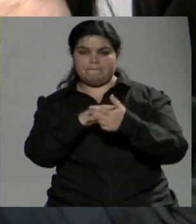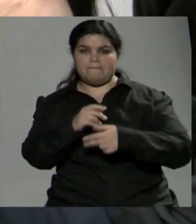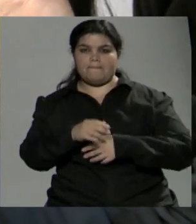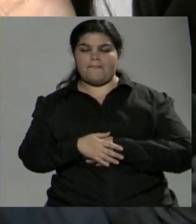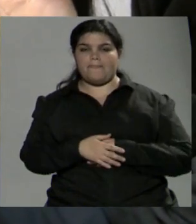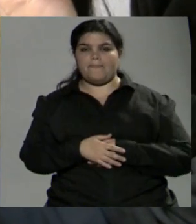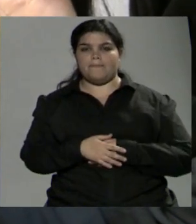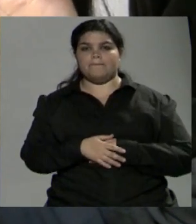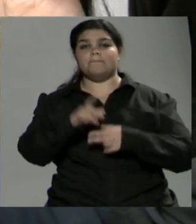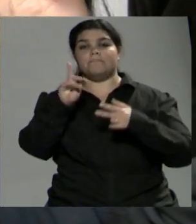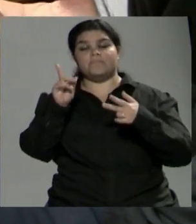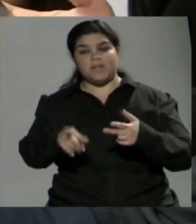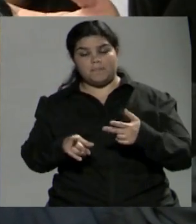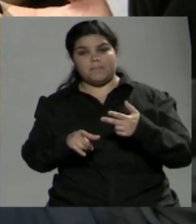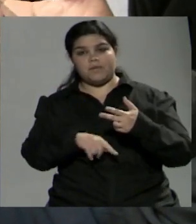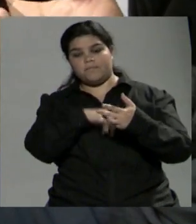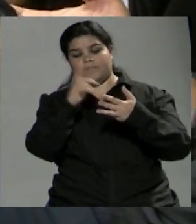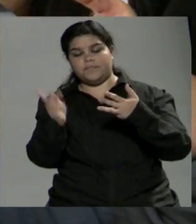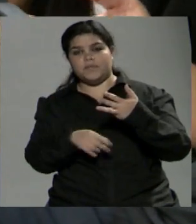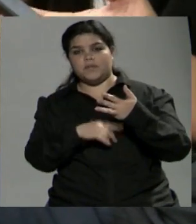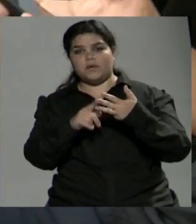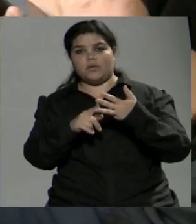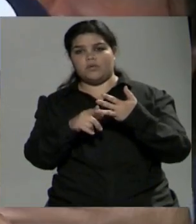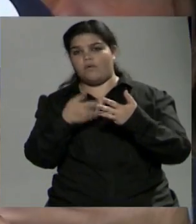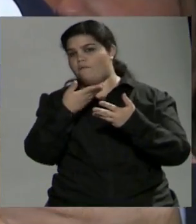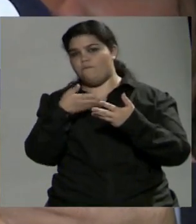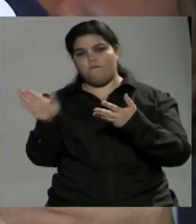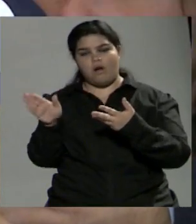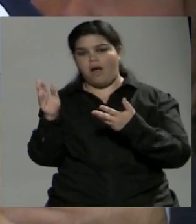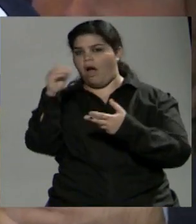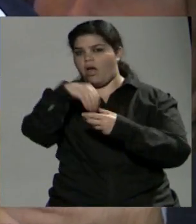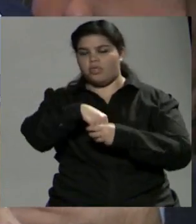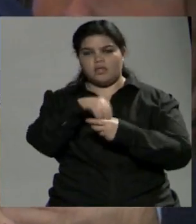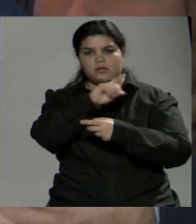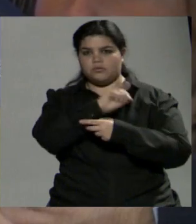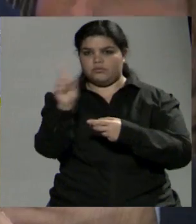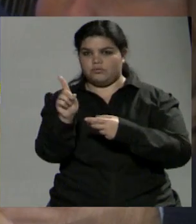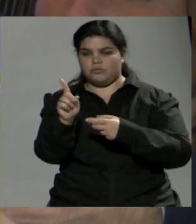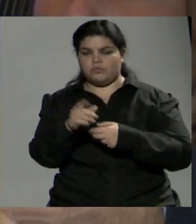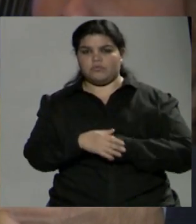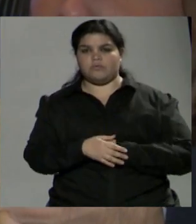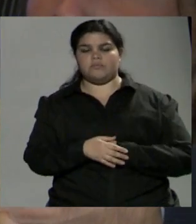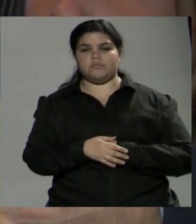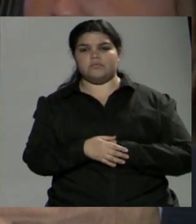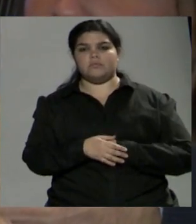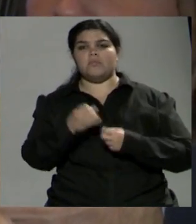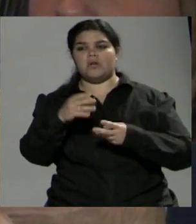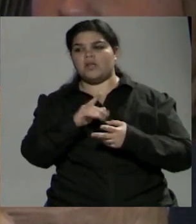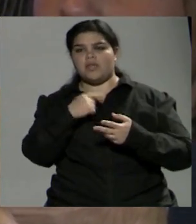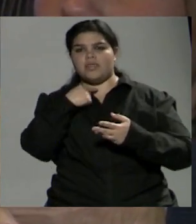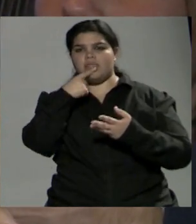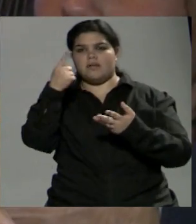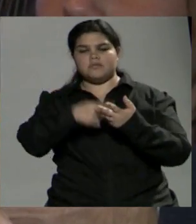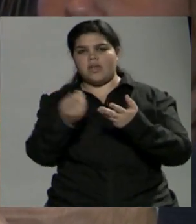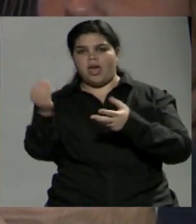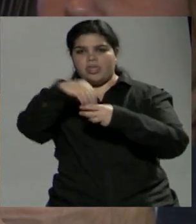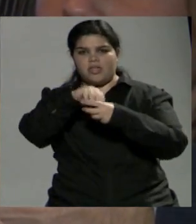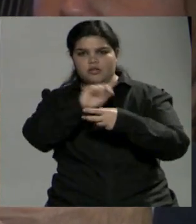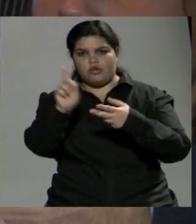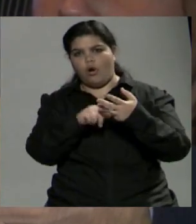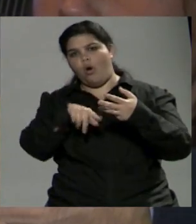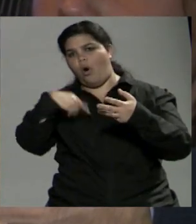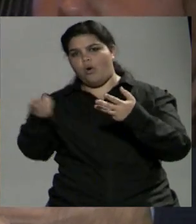habían tres situaciones que decidieron ir a la interna